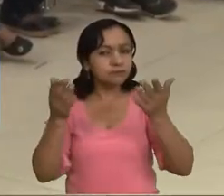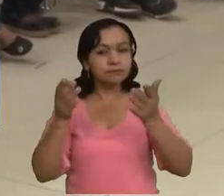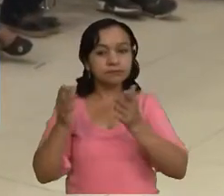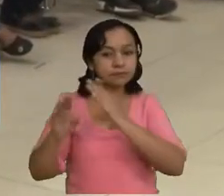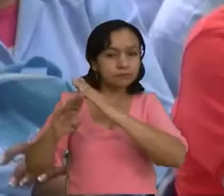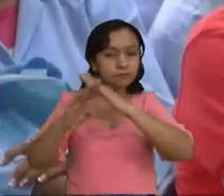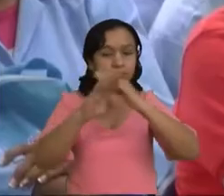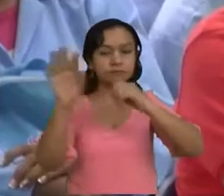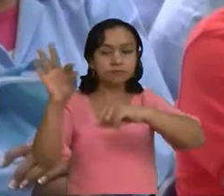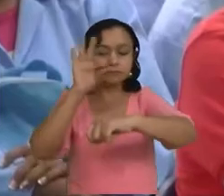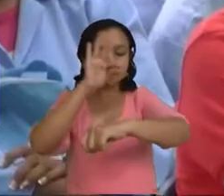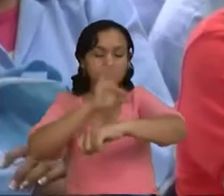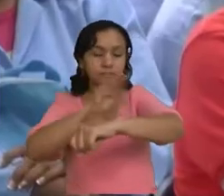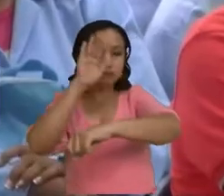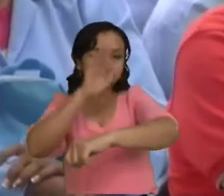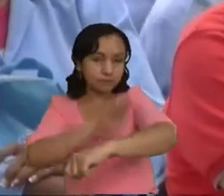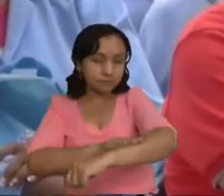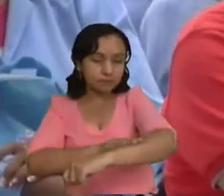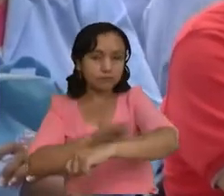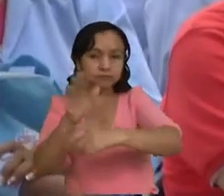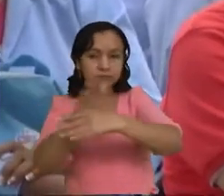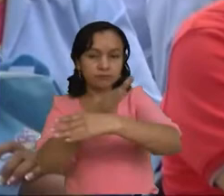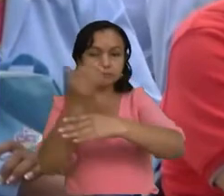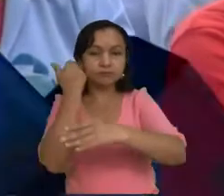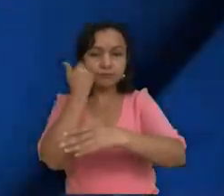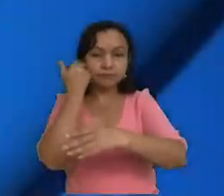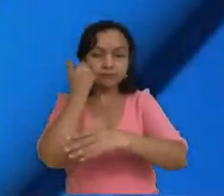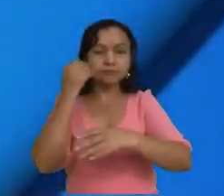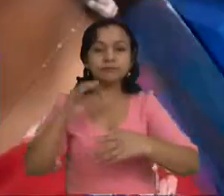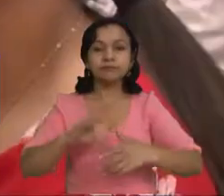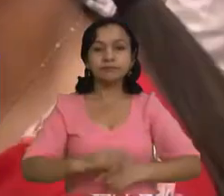contra el dengue, Zika y chikungunya.